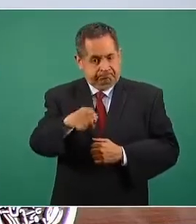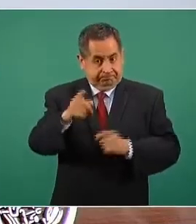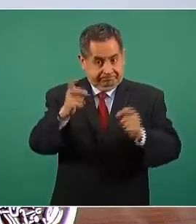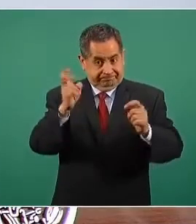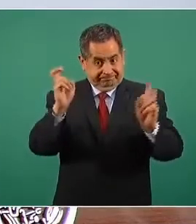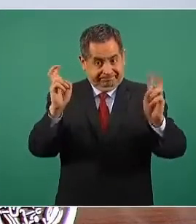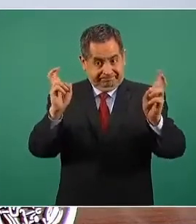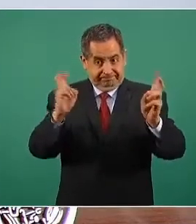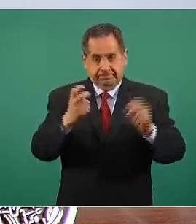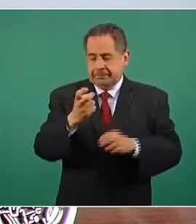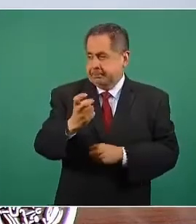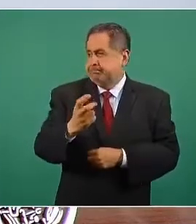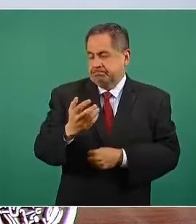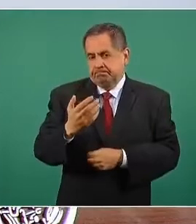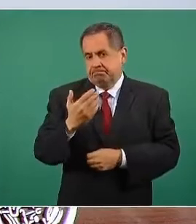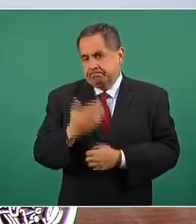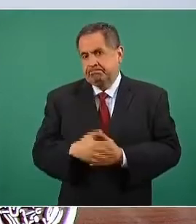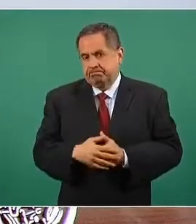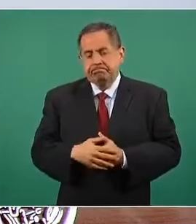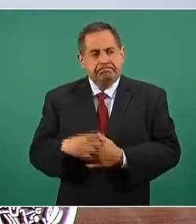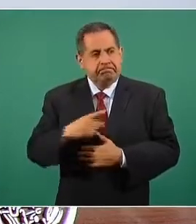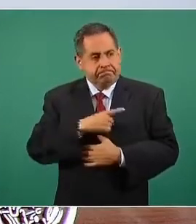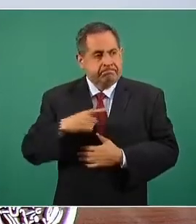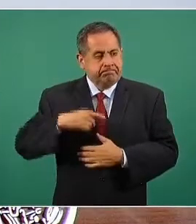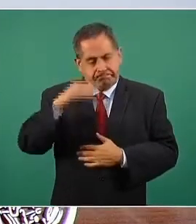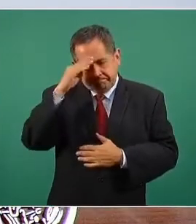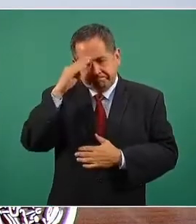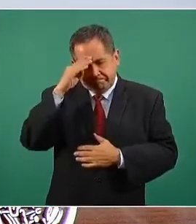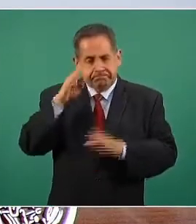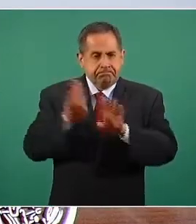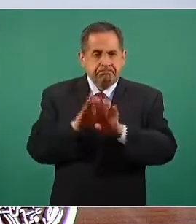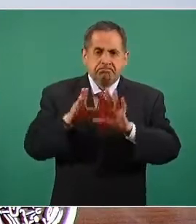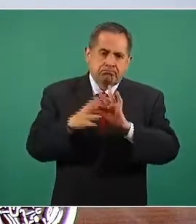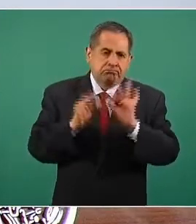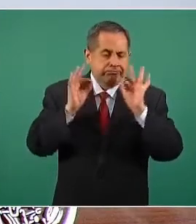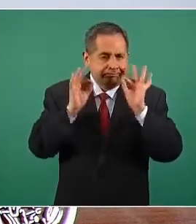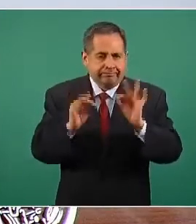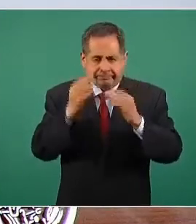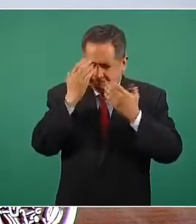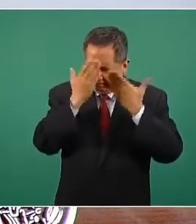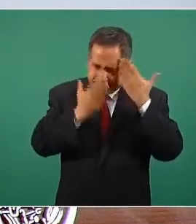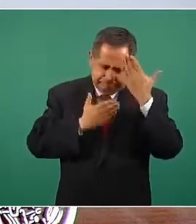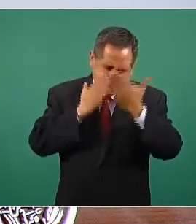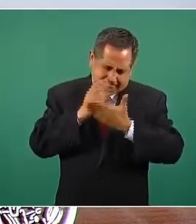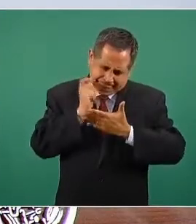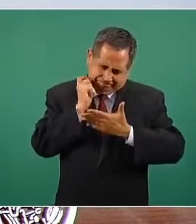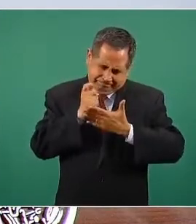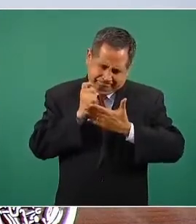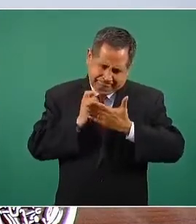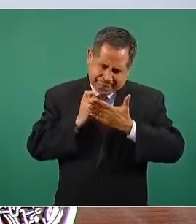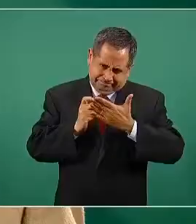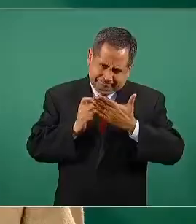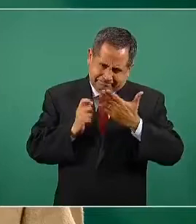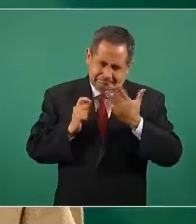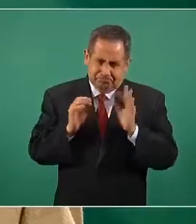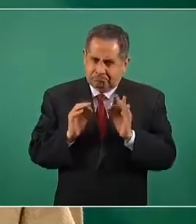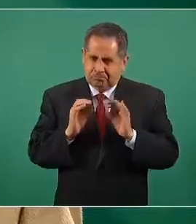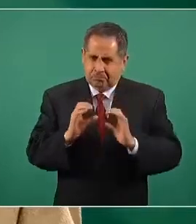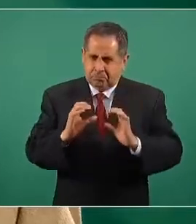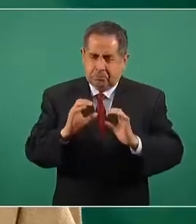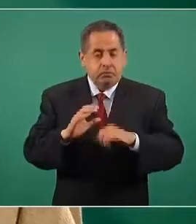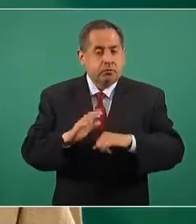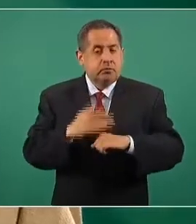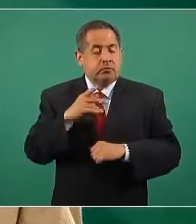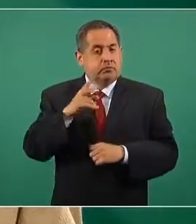grandes temas que tendremos que revisar con toda puntualidad y oportunamente, porque efectivamente